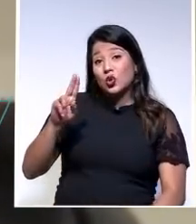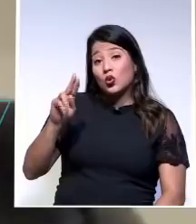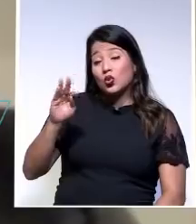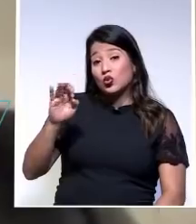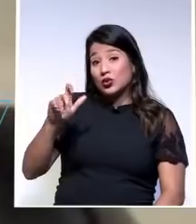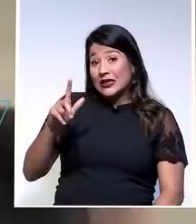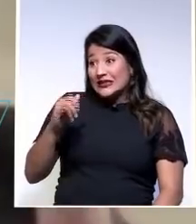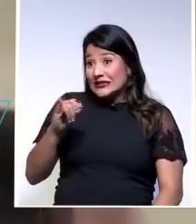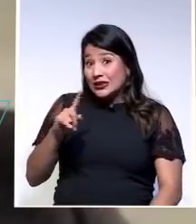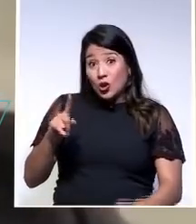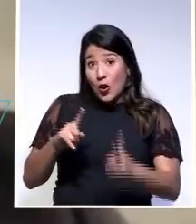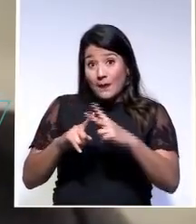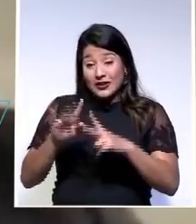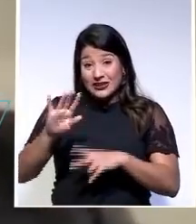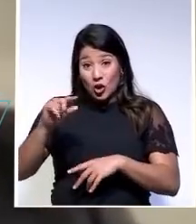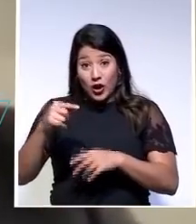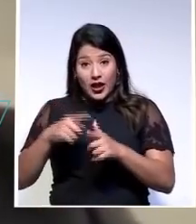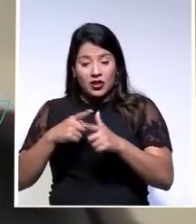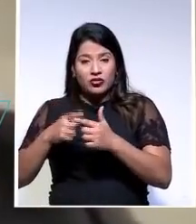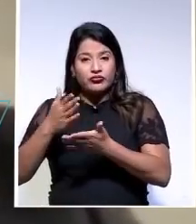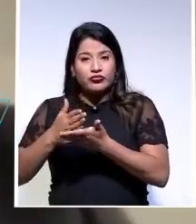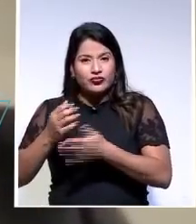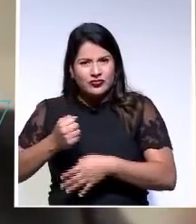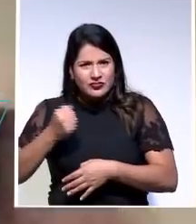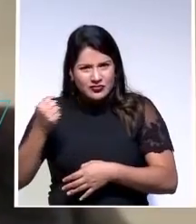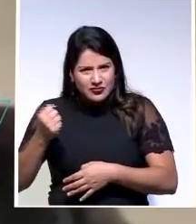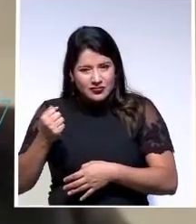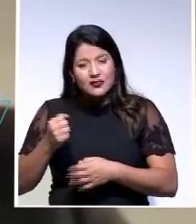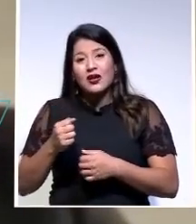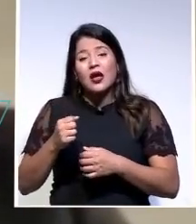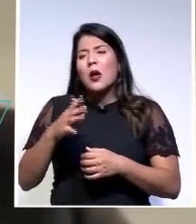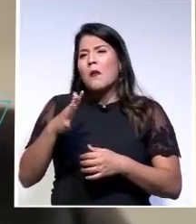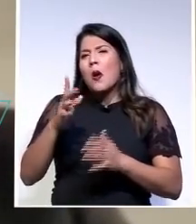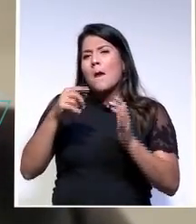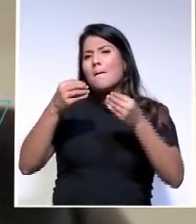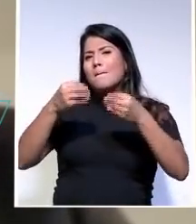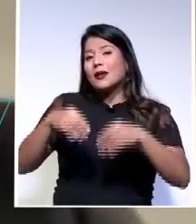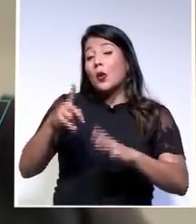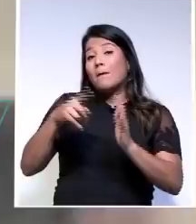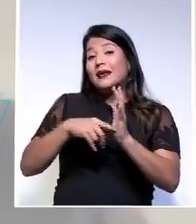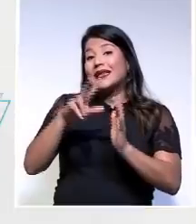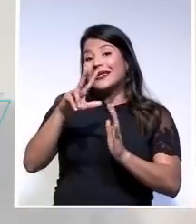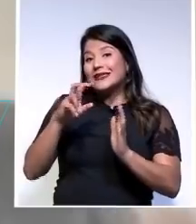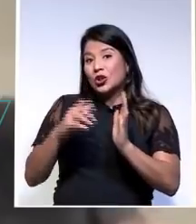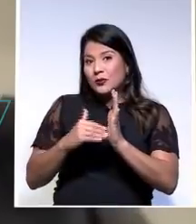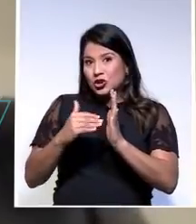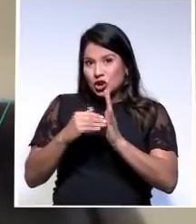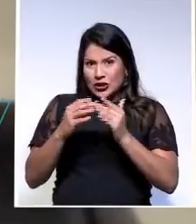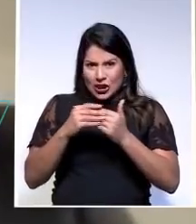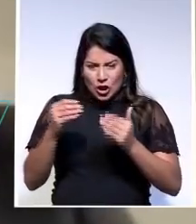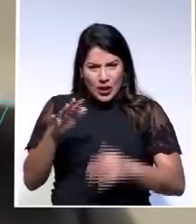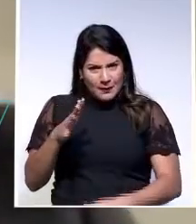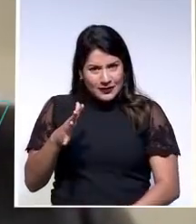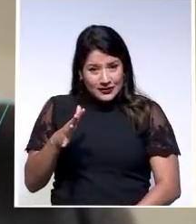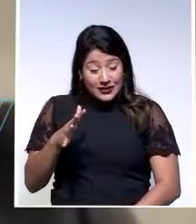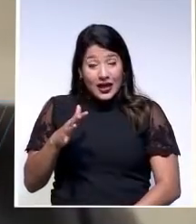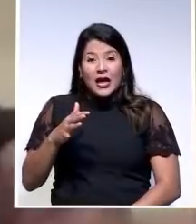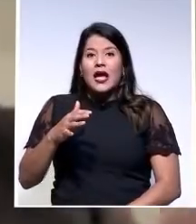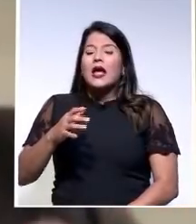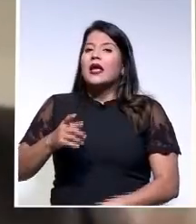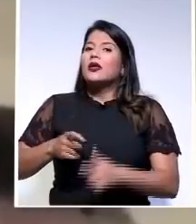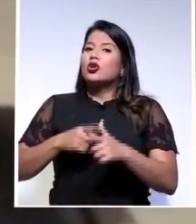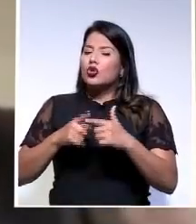al 2024, vamos a dejar de ganar, perdón, al 2024 1.300 millones de dólares aproximadamente. Entonces, creo que